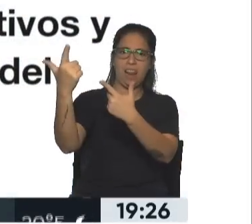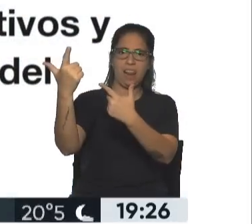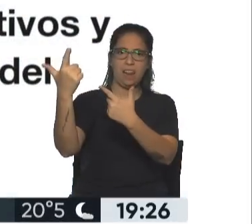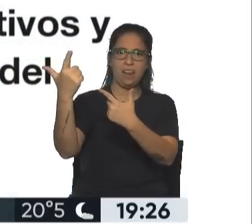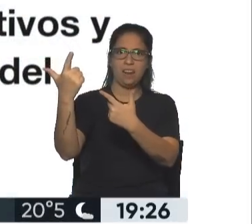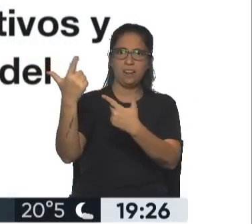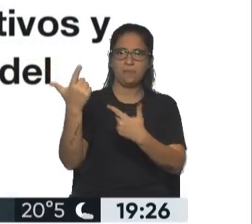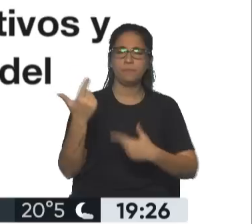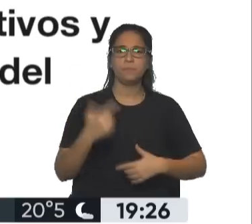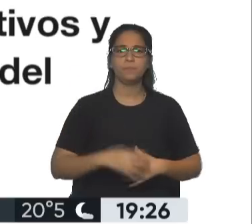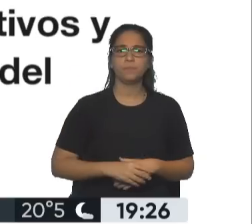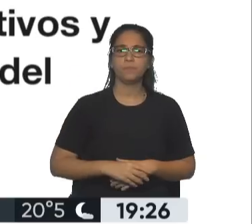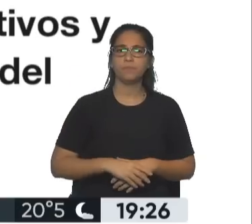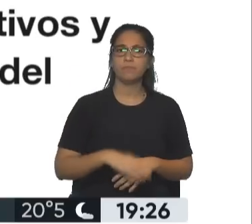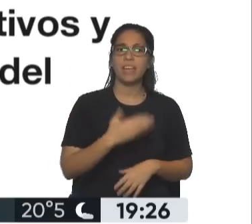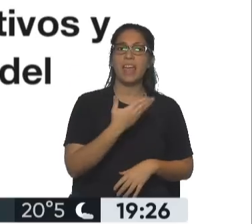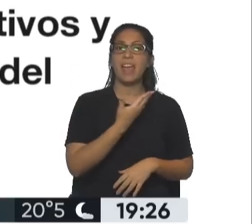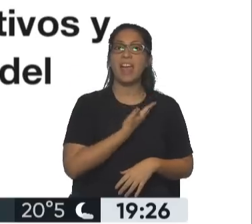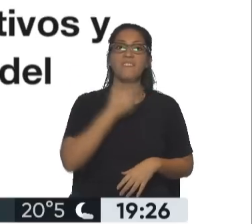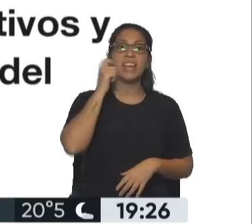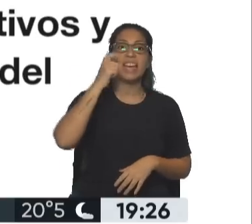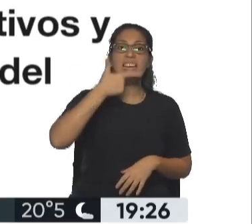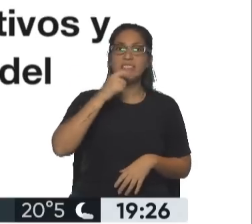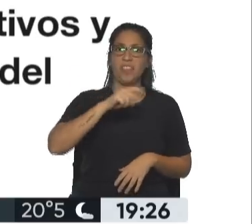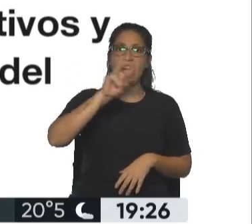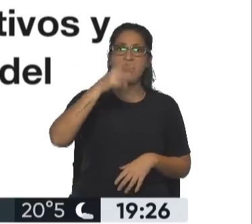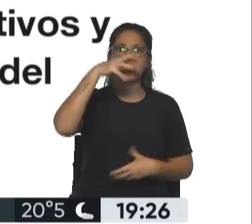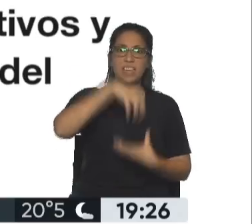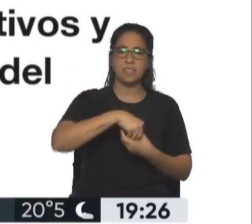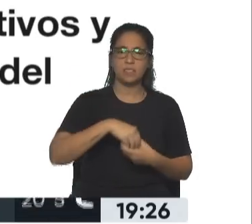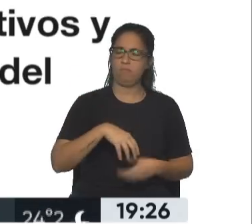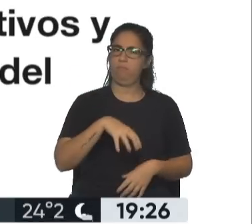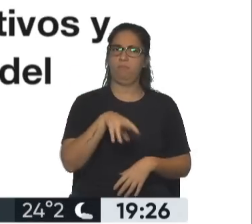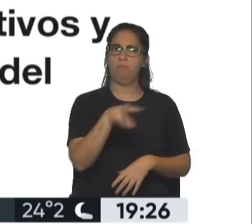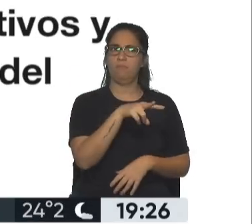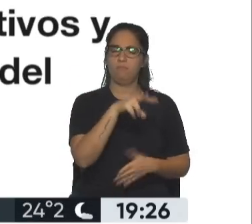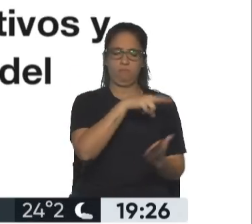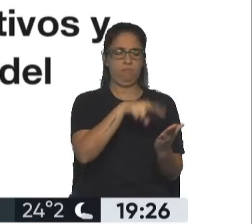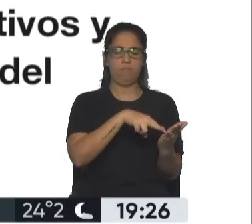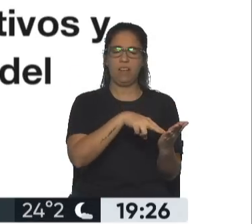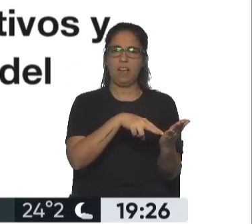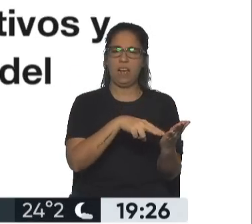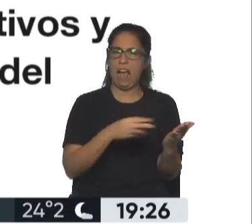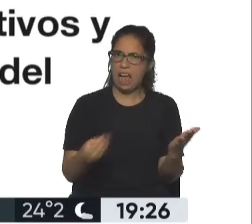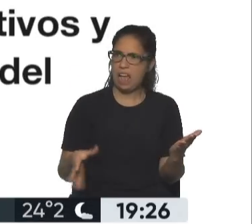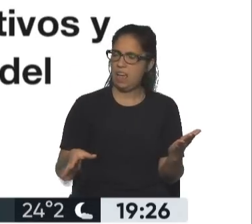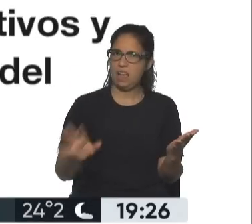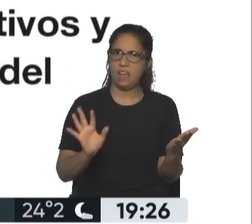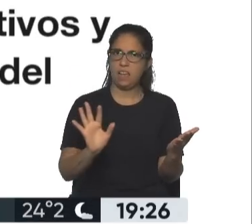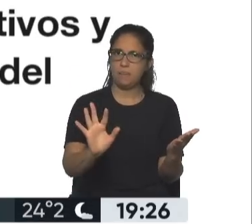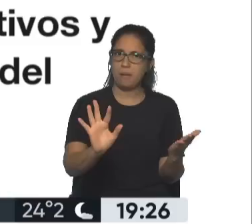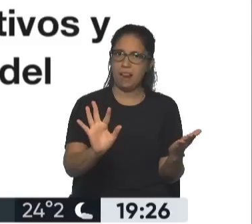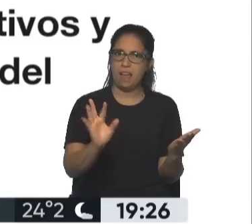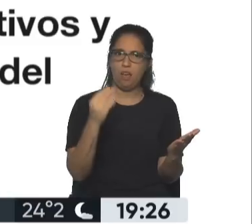pasivos y activos. El FGS del ANSES. Ah, dije yo, ¿cómo? Ah,